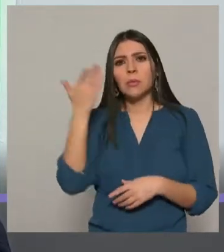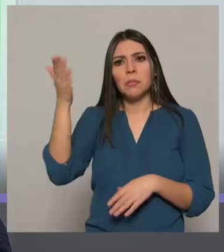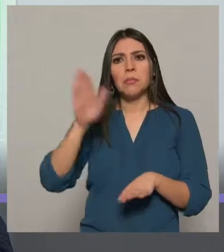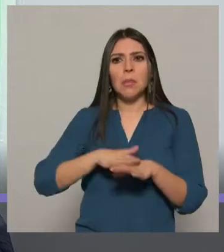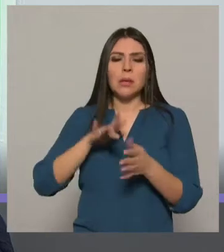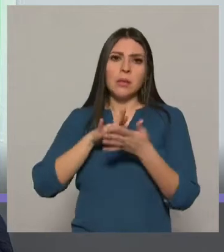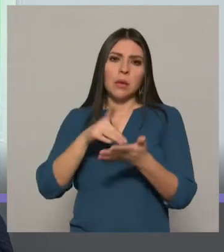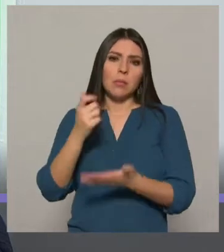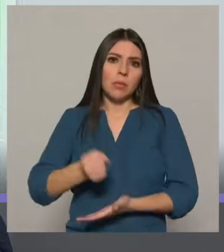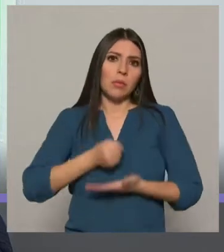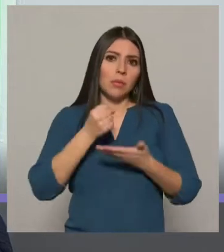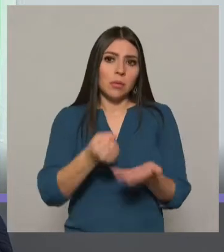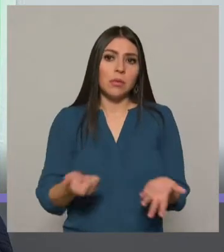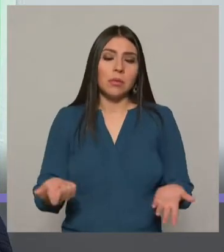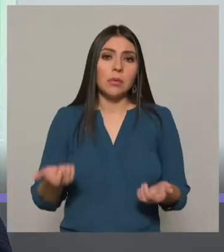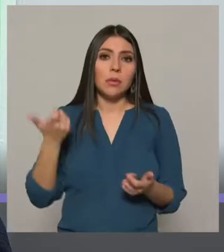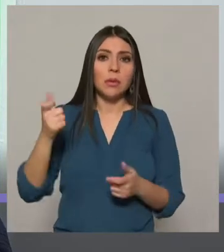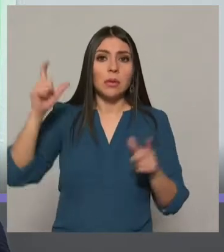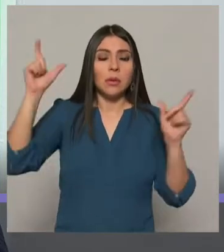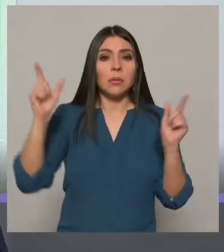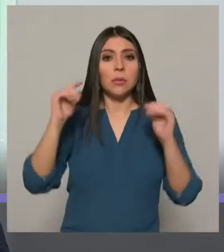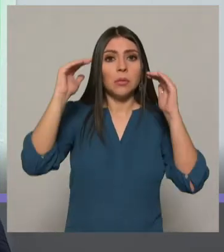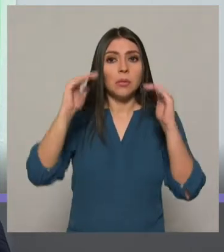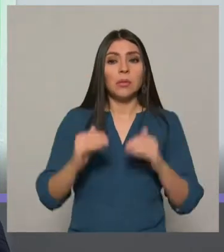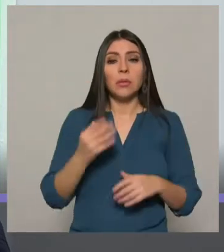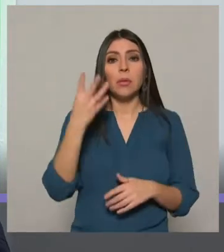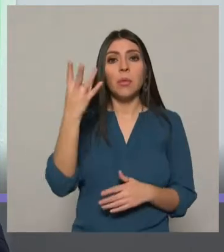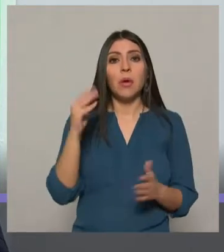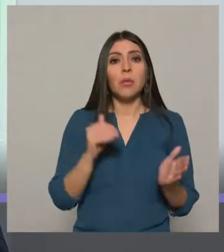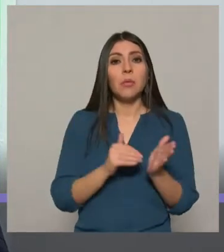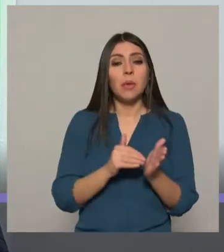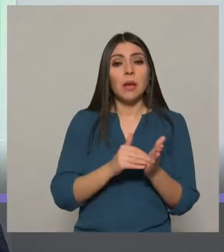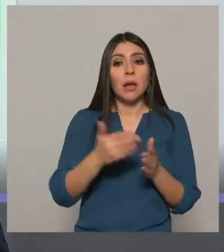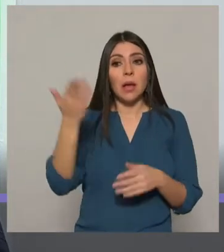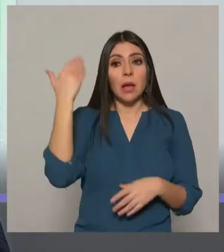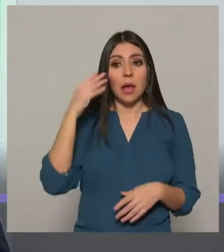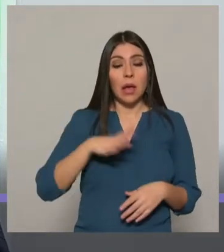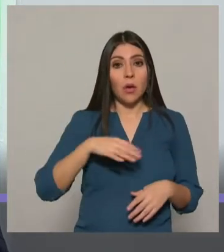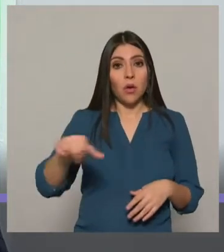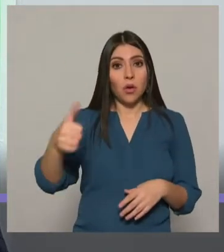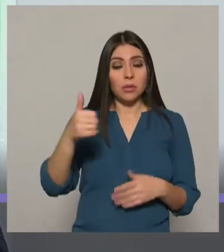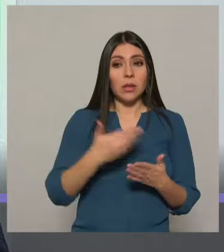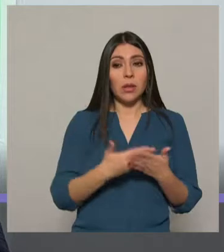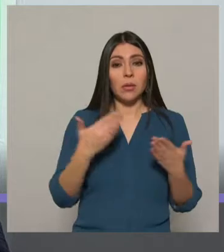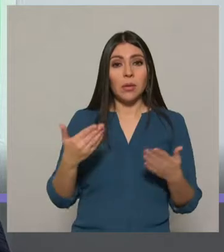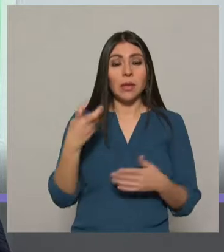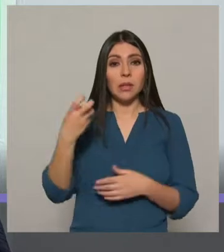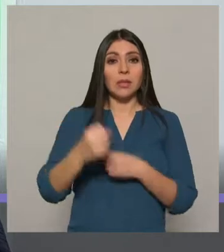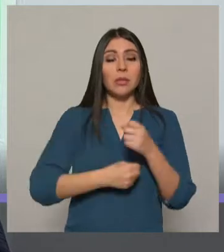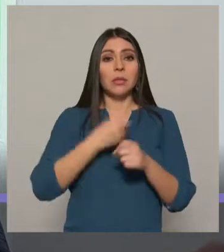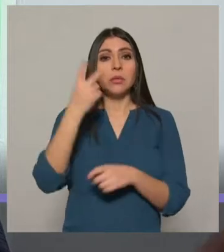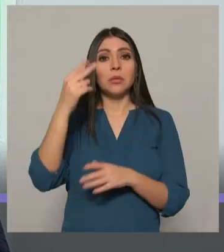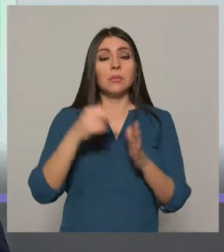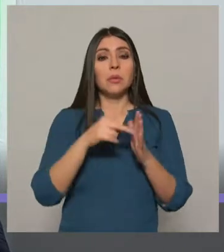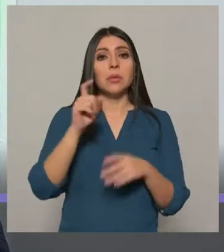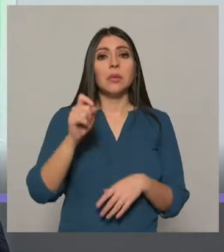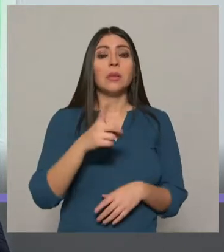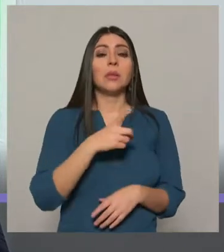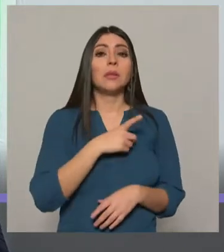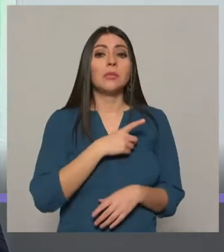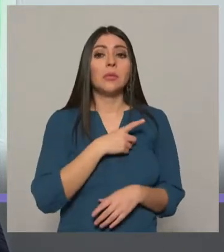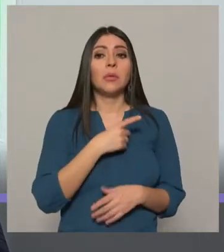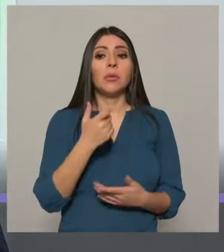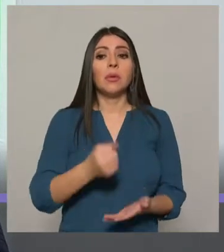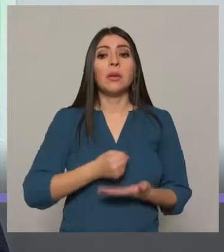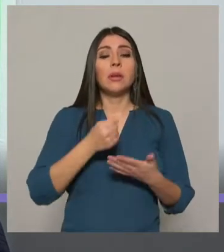recursos también, porque le recortaron 4 millones, tenían 11, ahora para el 2020 van a tener